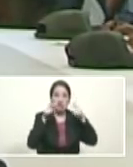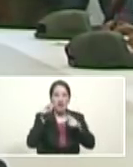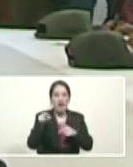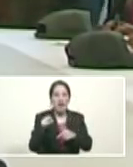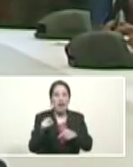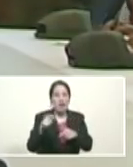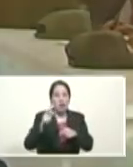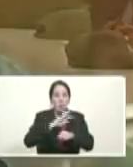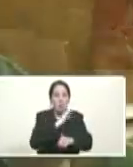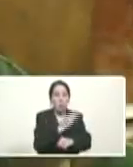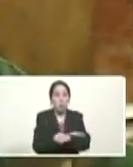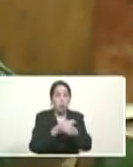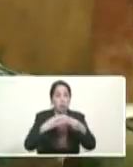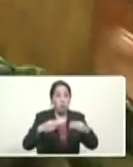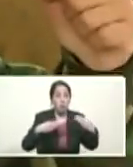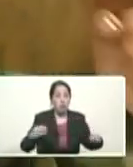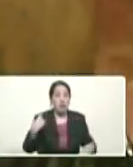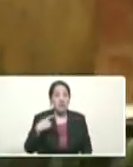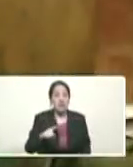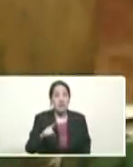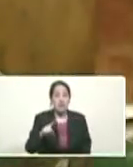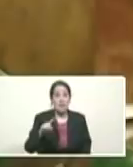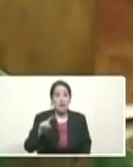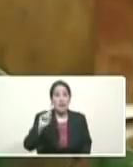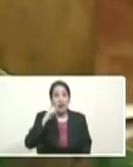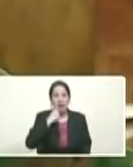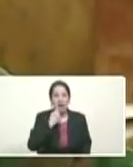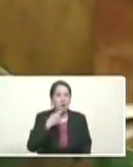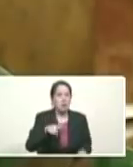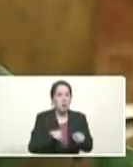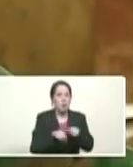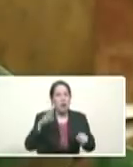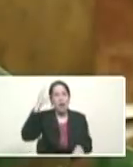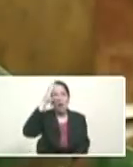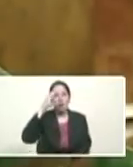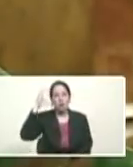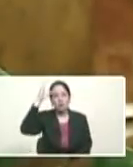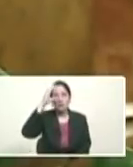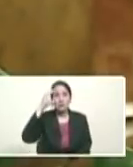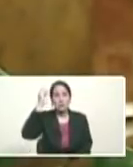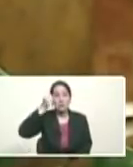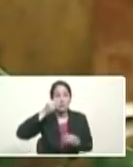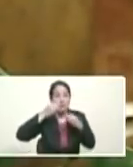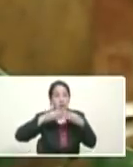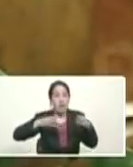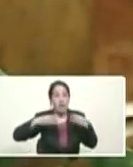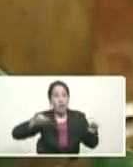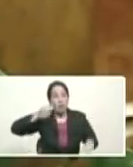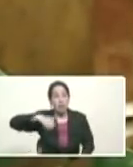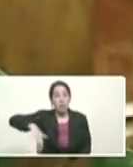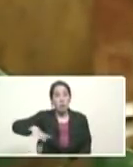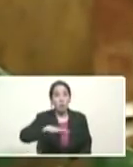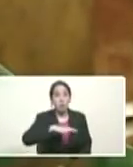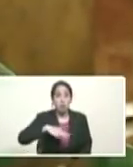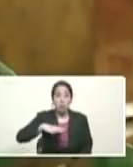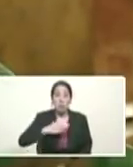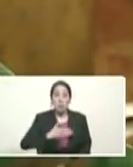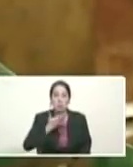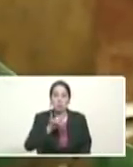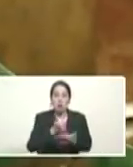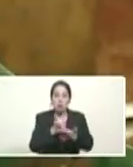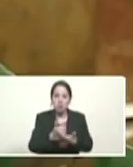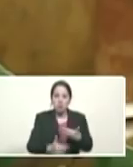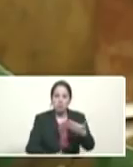clave en la conciencia de nuestro pueblo es lo que nos ha permitido salir adelante en estas coyunturas